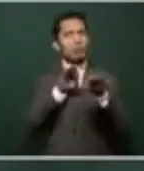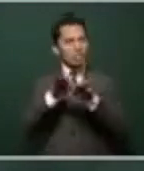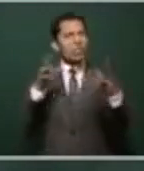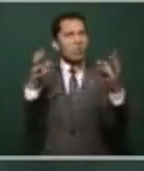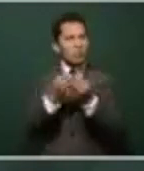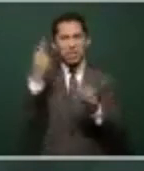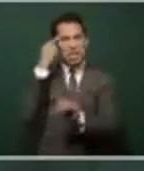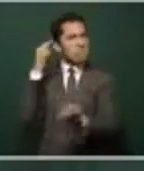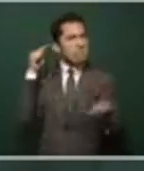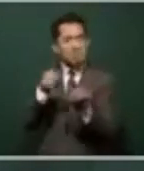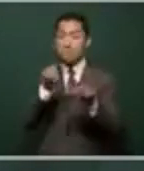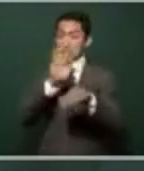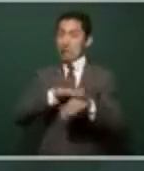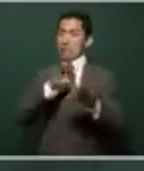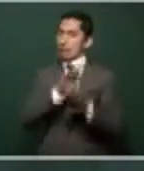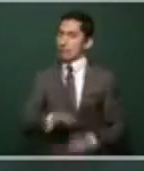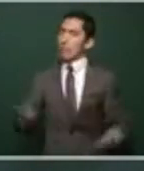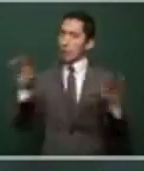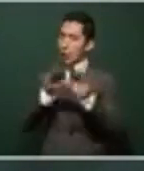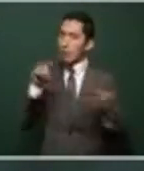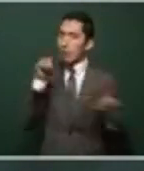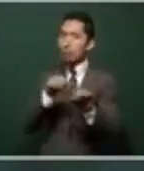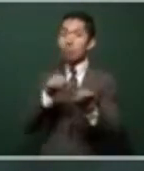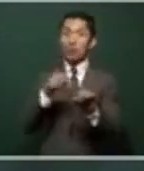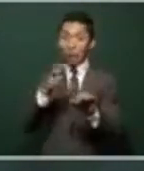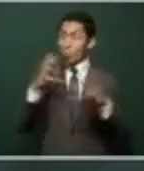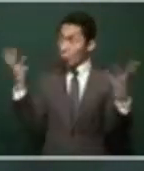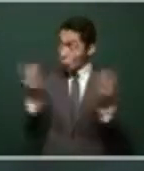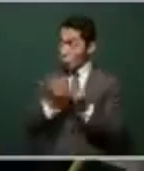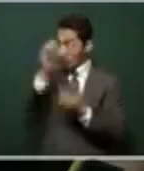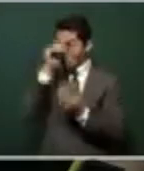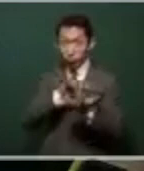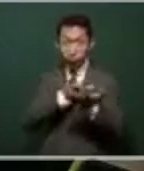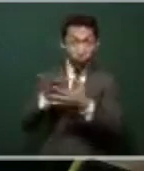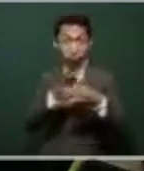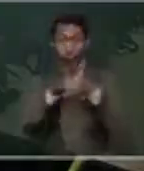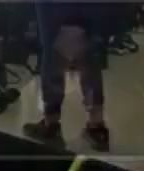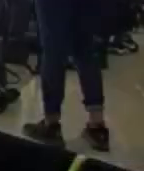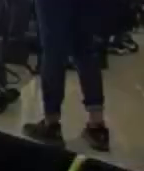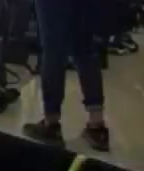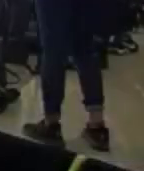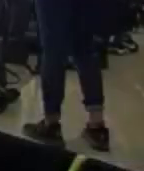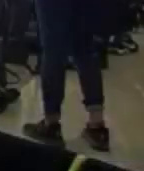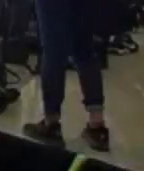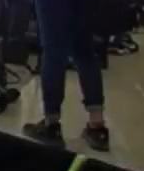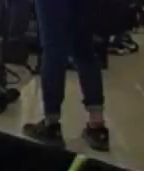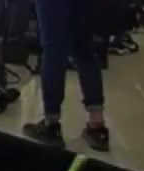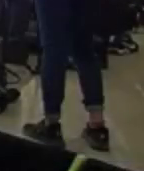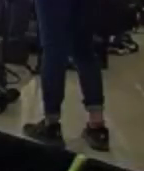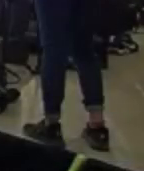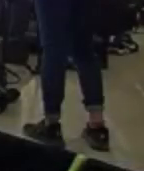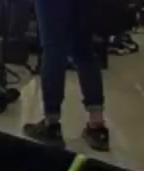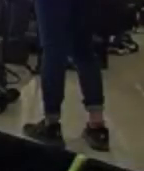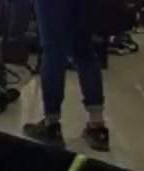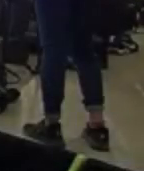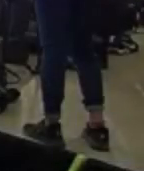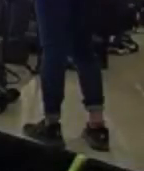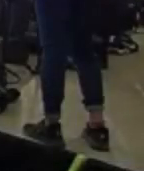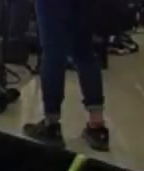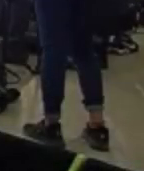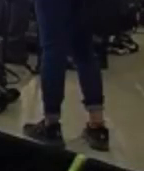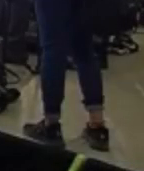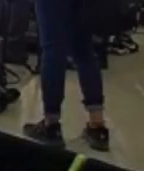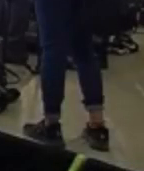más importa, se logran los resultados que estamos logrando en Hidalgo. La disminución en materia de delitos